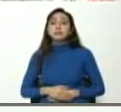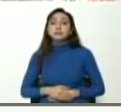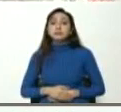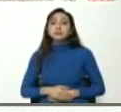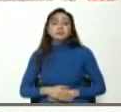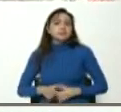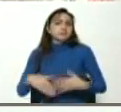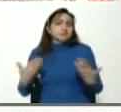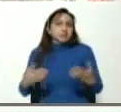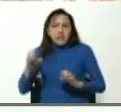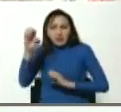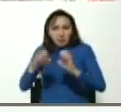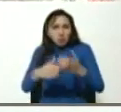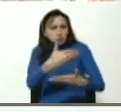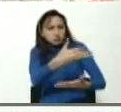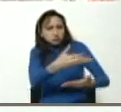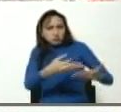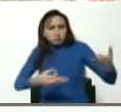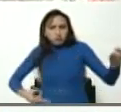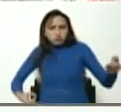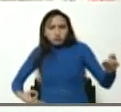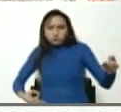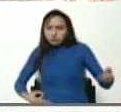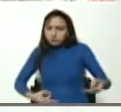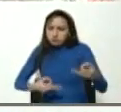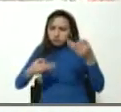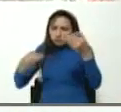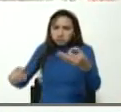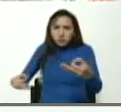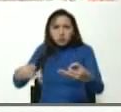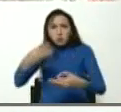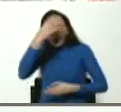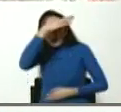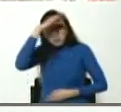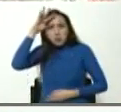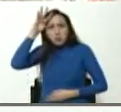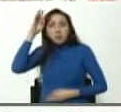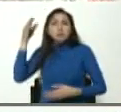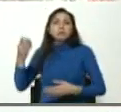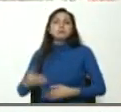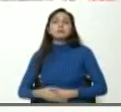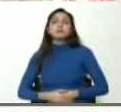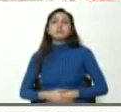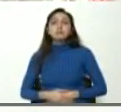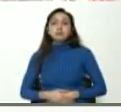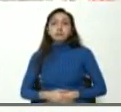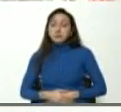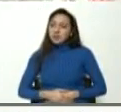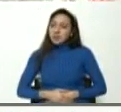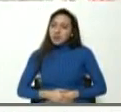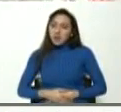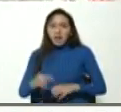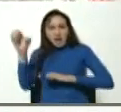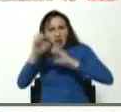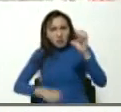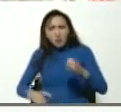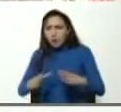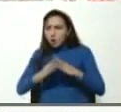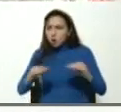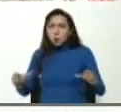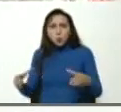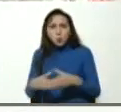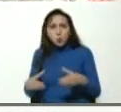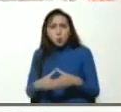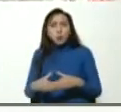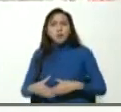para evaluar el documento presentado por diosdado y revisado por todo el equipo ya